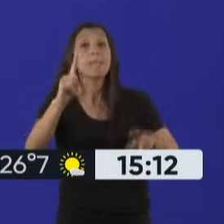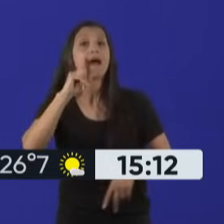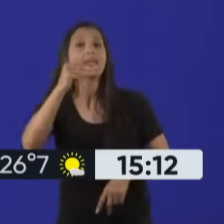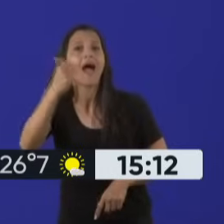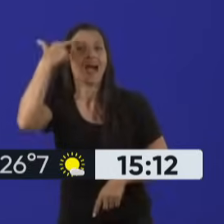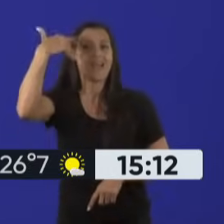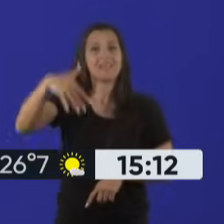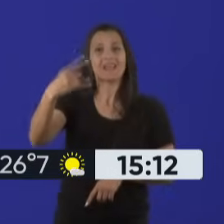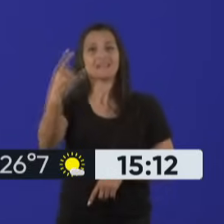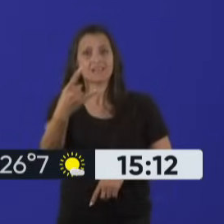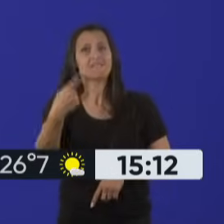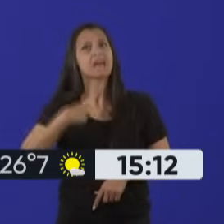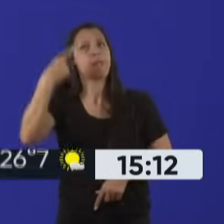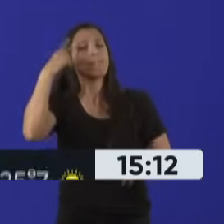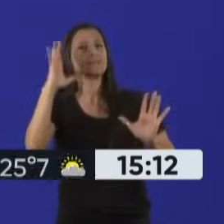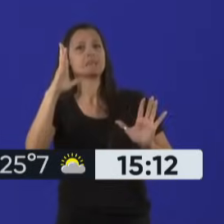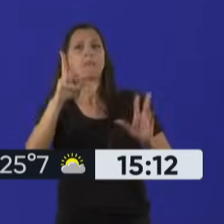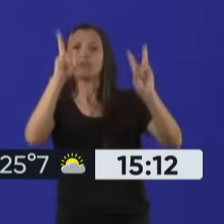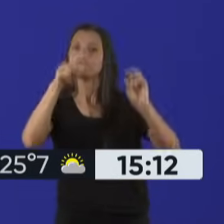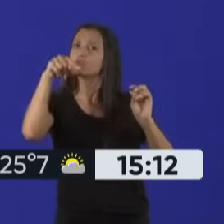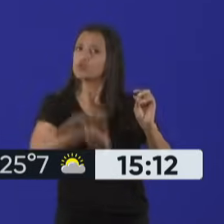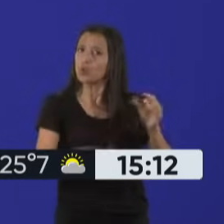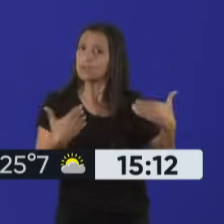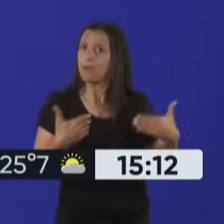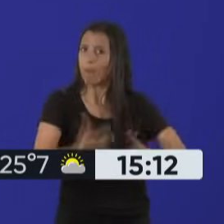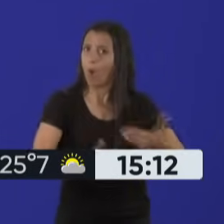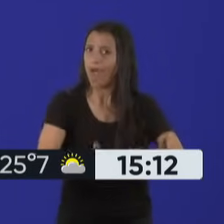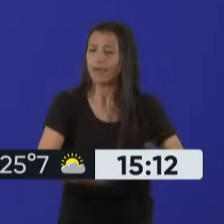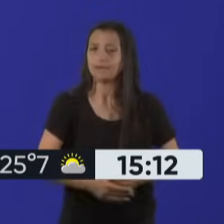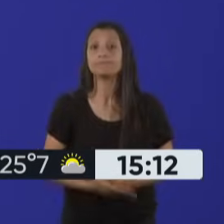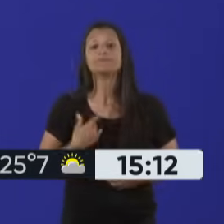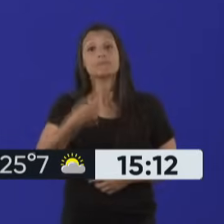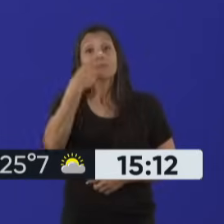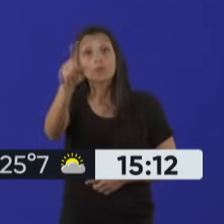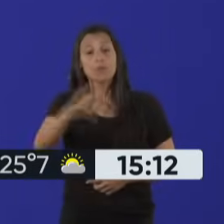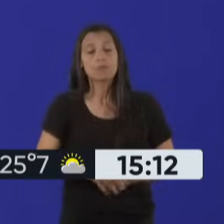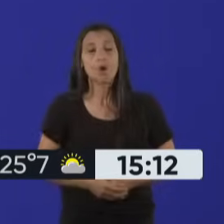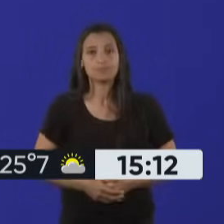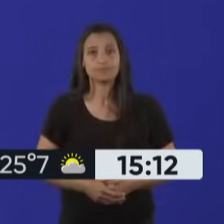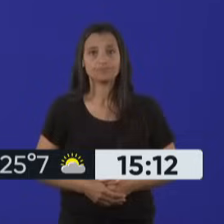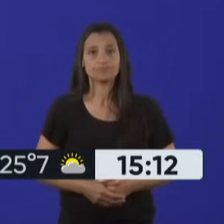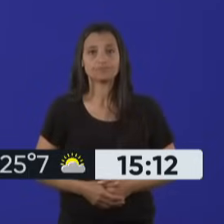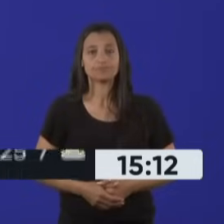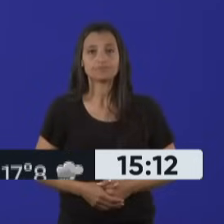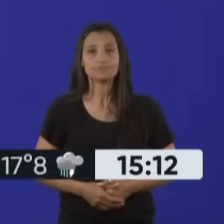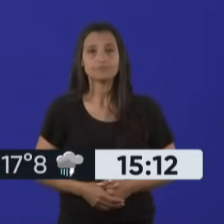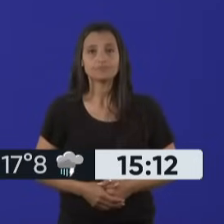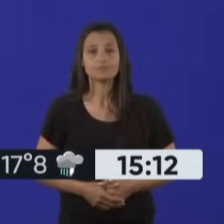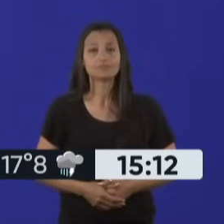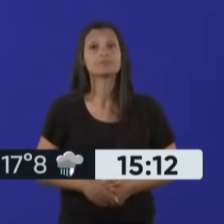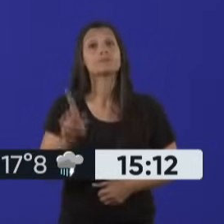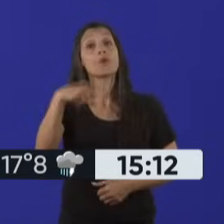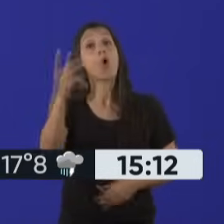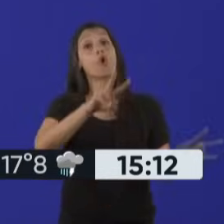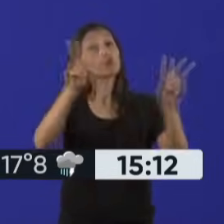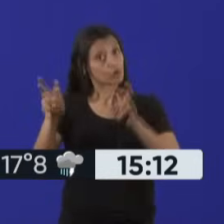podrían tomar lugar en el sur. Y finalmente, otro tema no menor y es